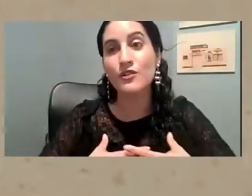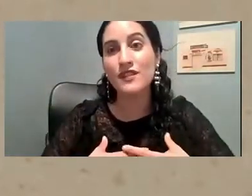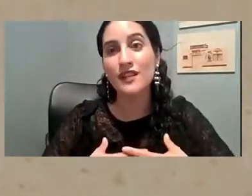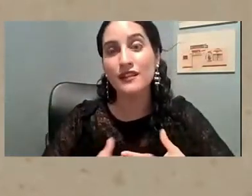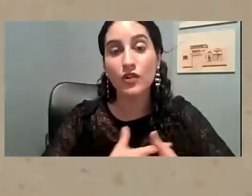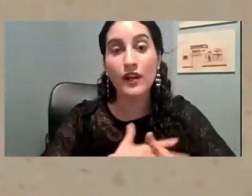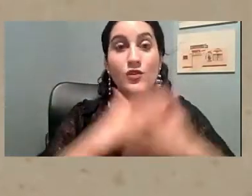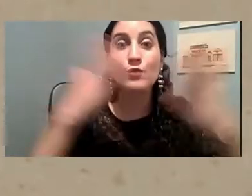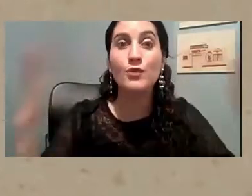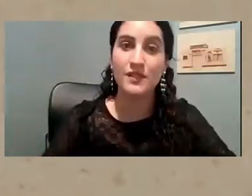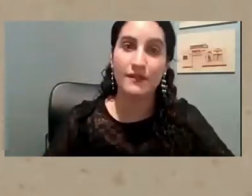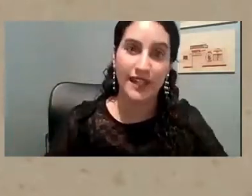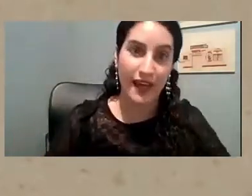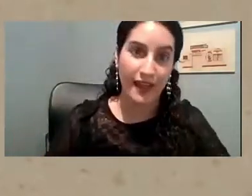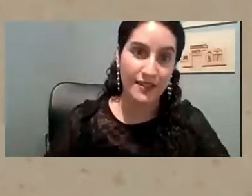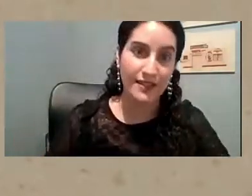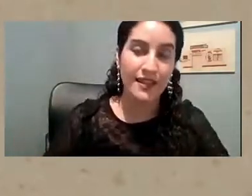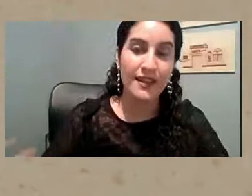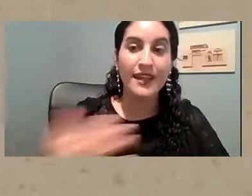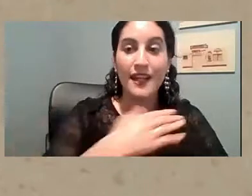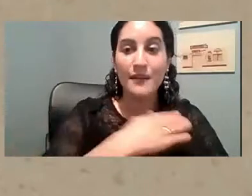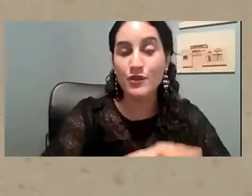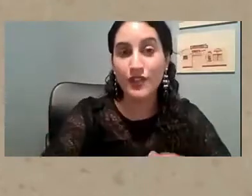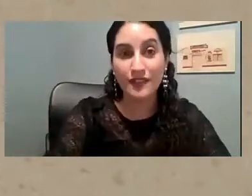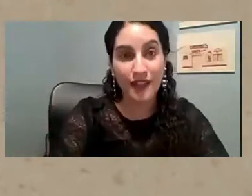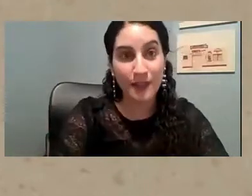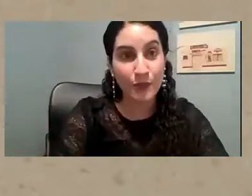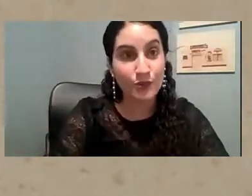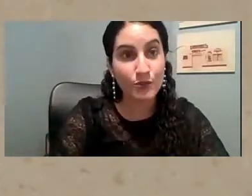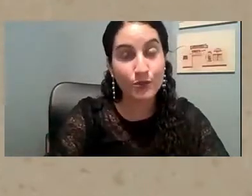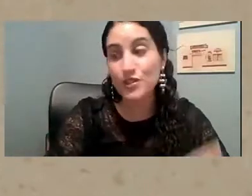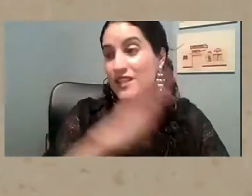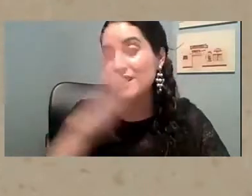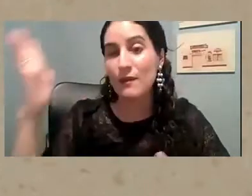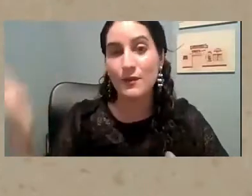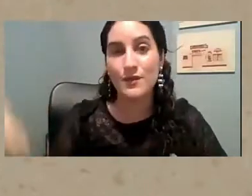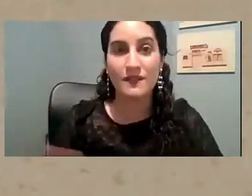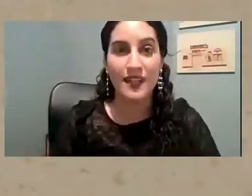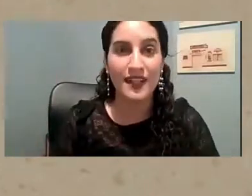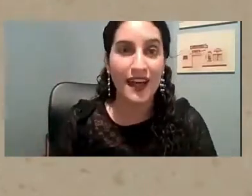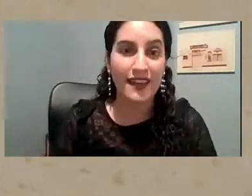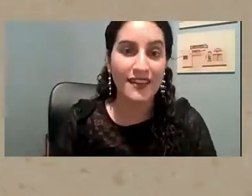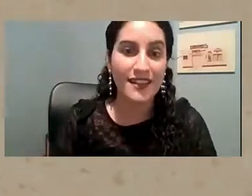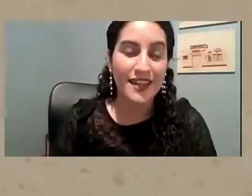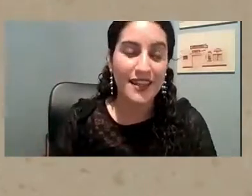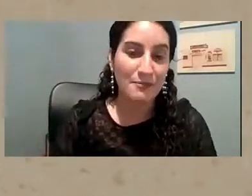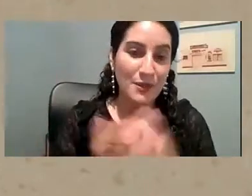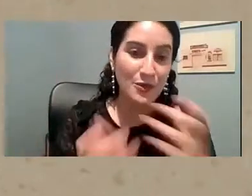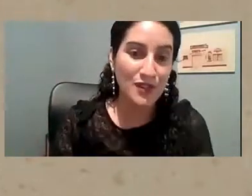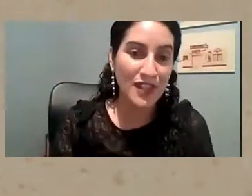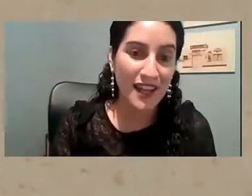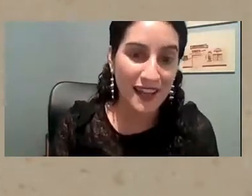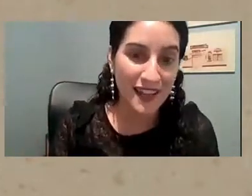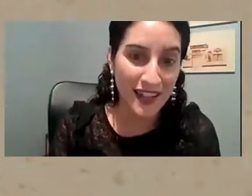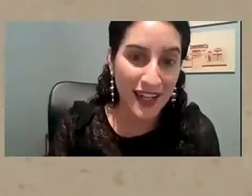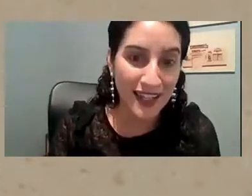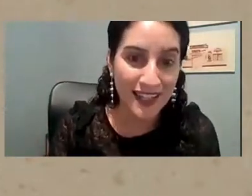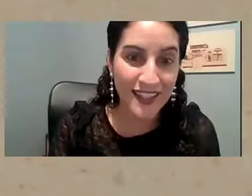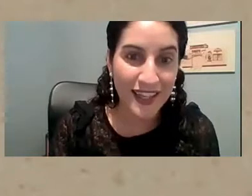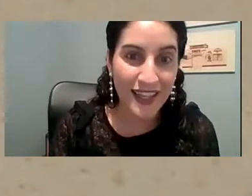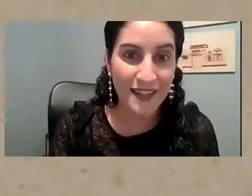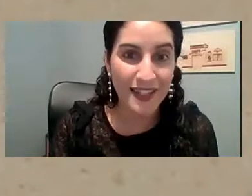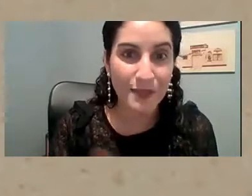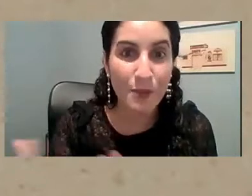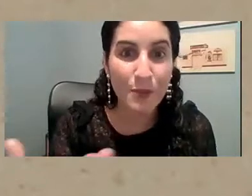y conozcan todas sus posibilidades. Creemos que tenemos muchísimas posibilidades. Me gusta leer